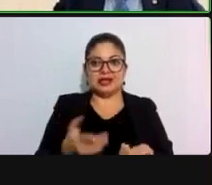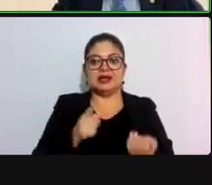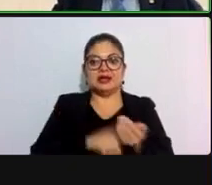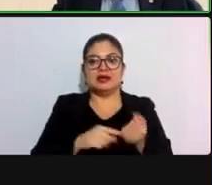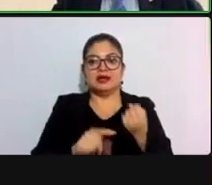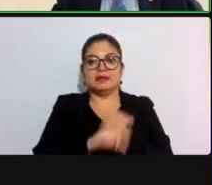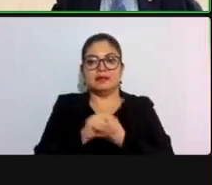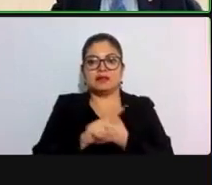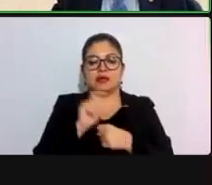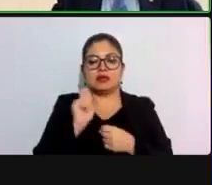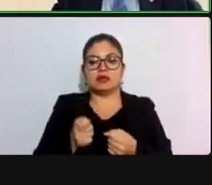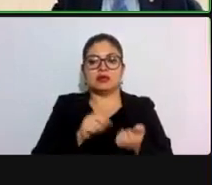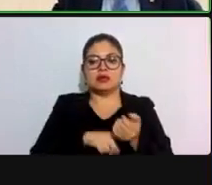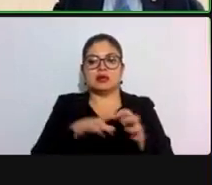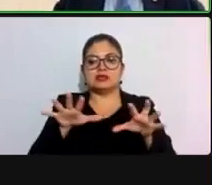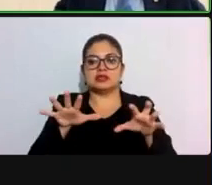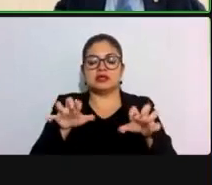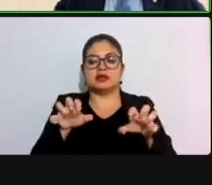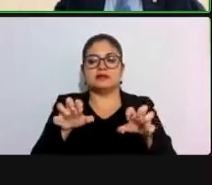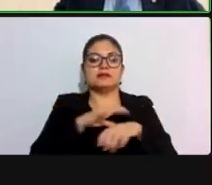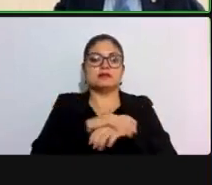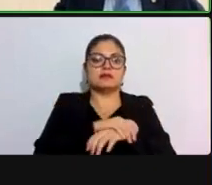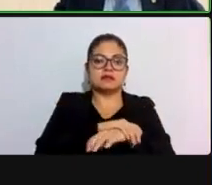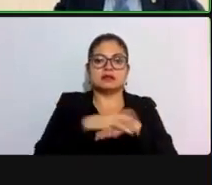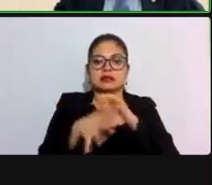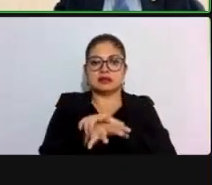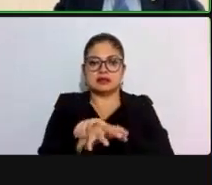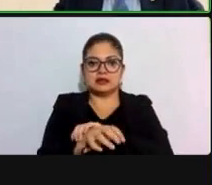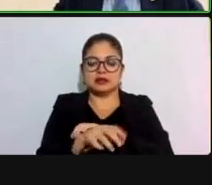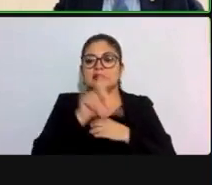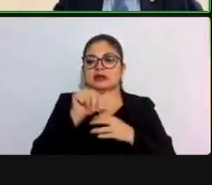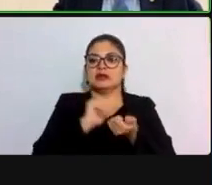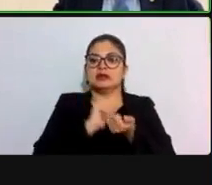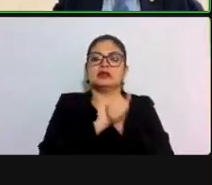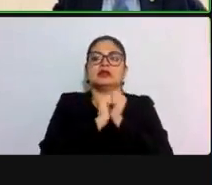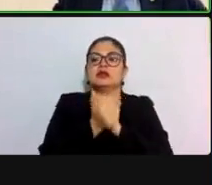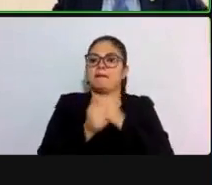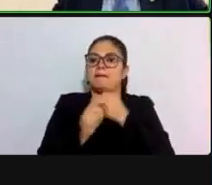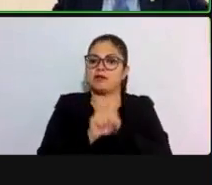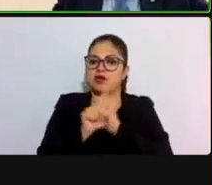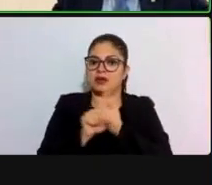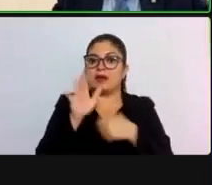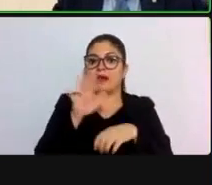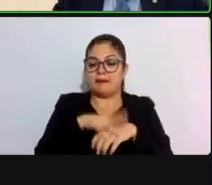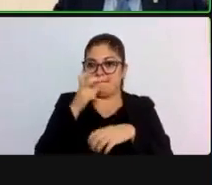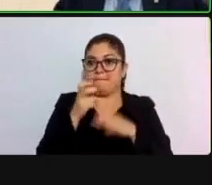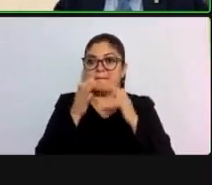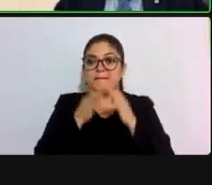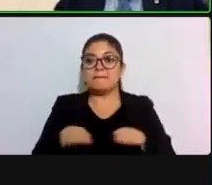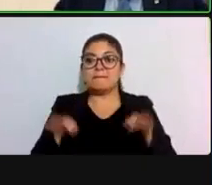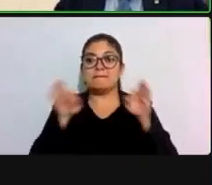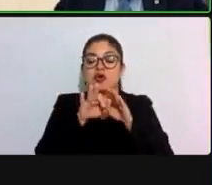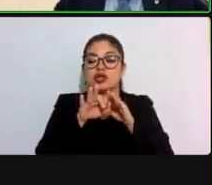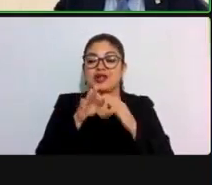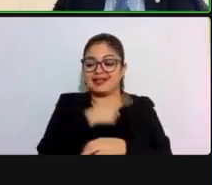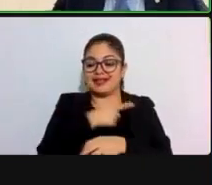tarde o temprano pagamos el impuesto. Por eso es que es muy importante hacer ejercicio en forma organizada y